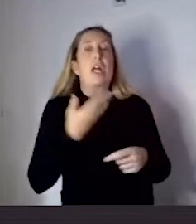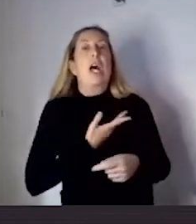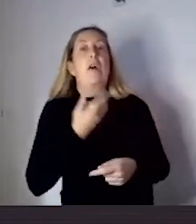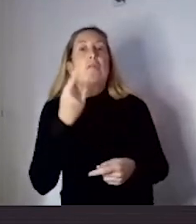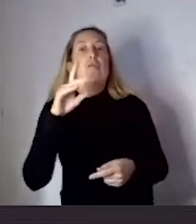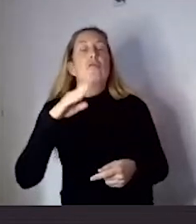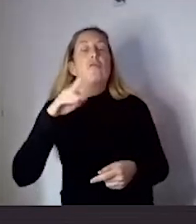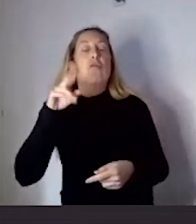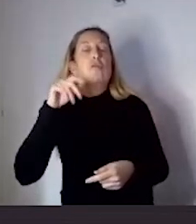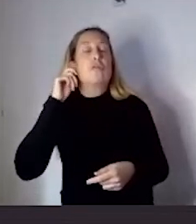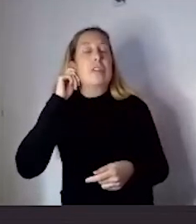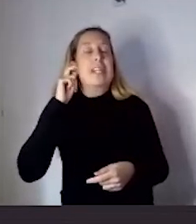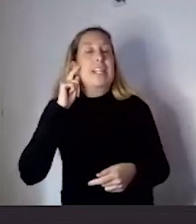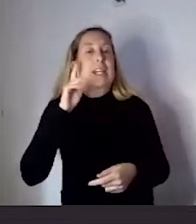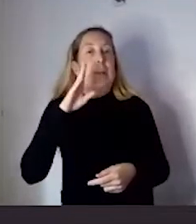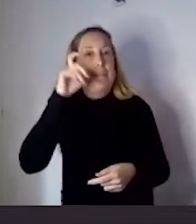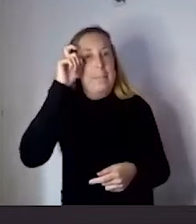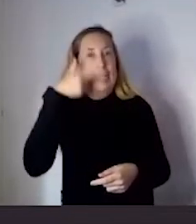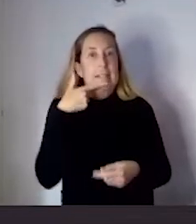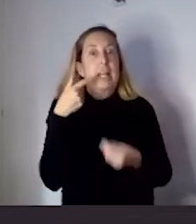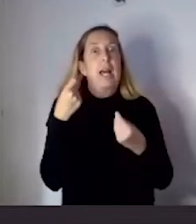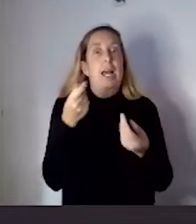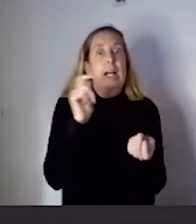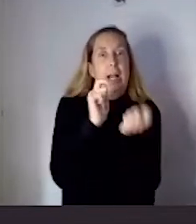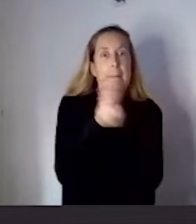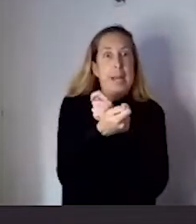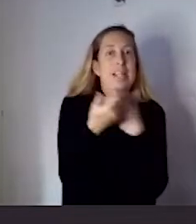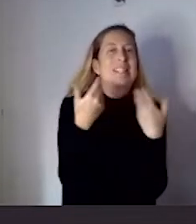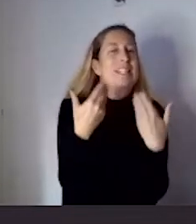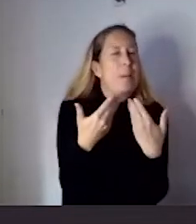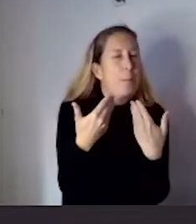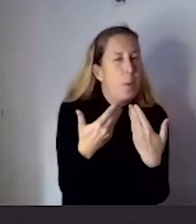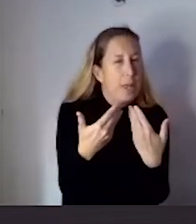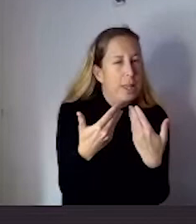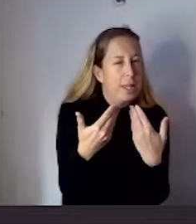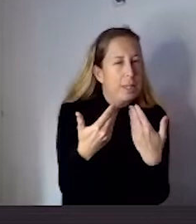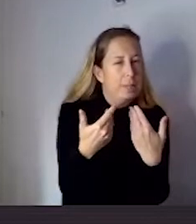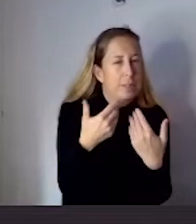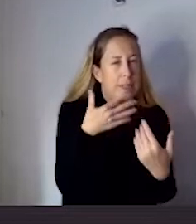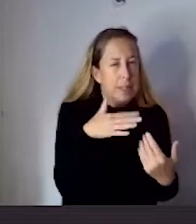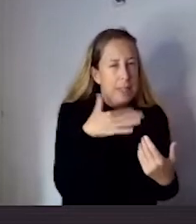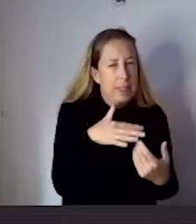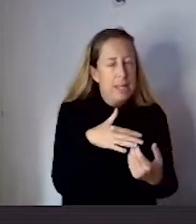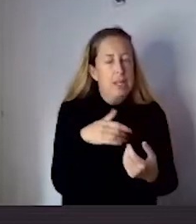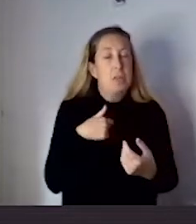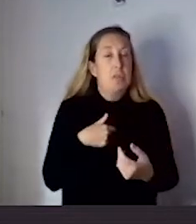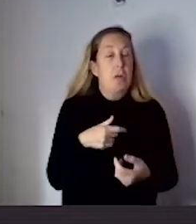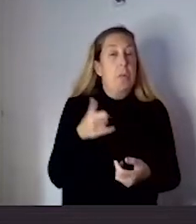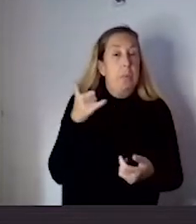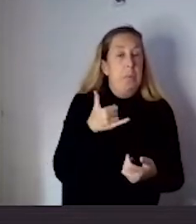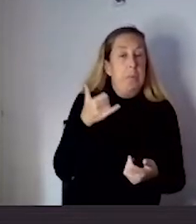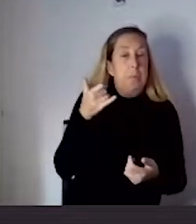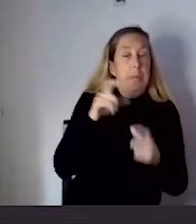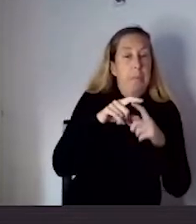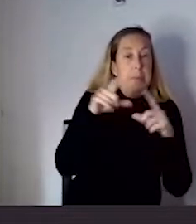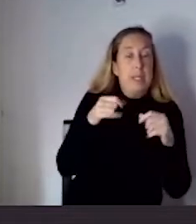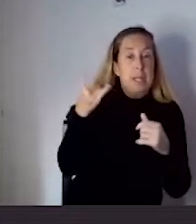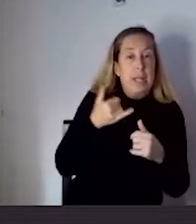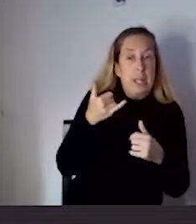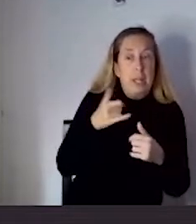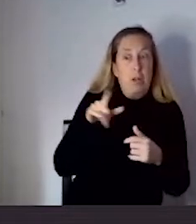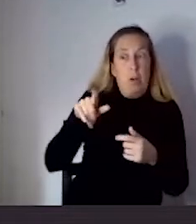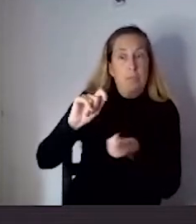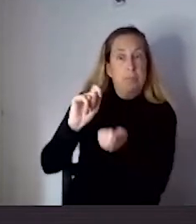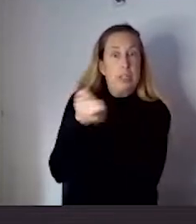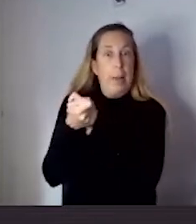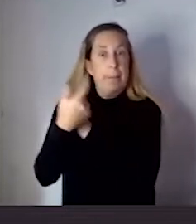sin problema por otro billete de 20 euros o sea tengo un billete de 20 y lo voy a cambiar no pierde el valor y es